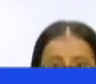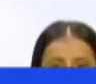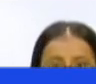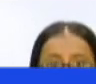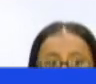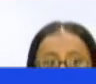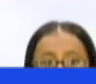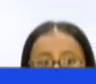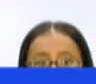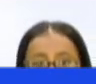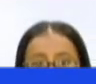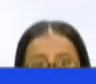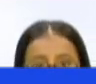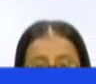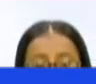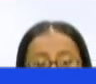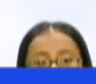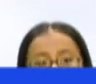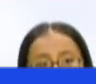de policías,